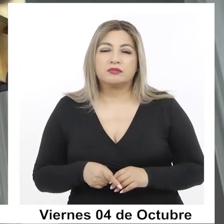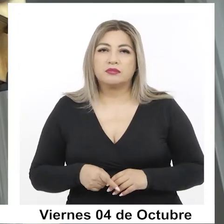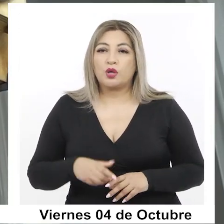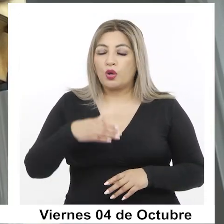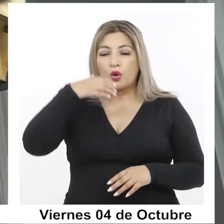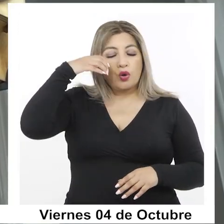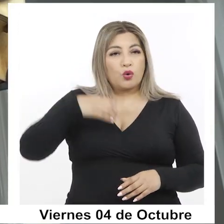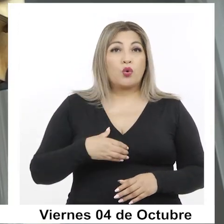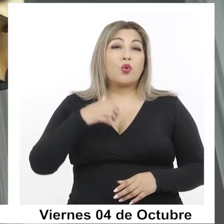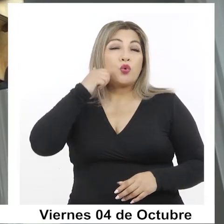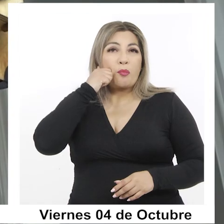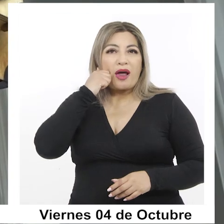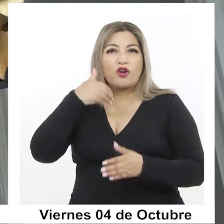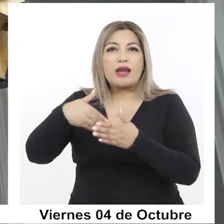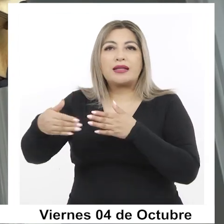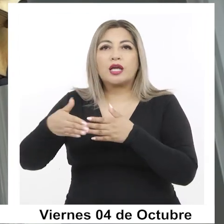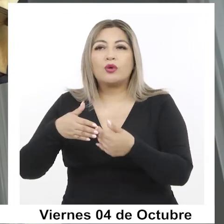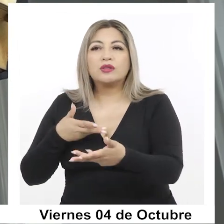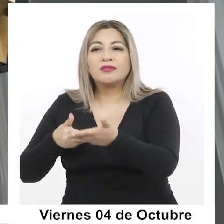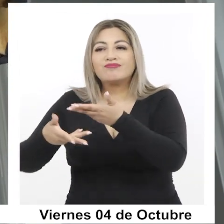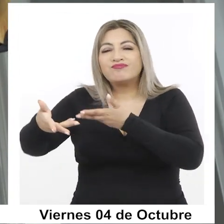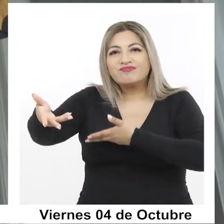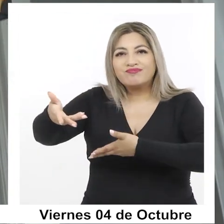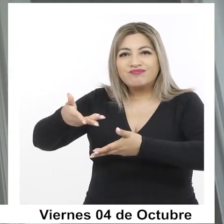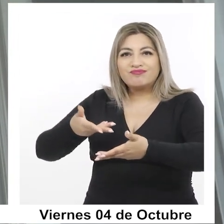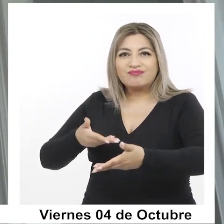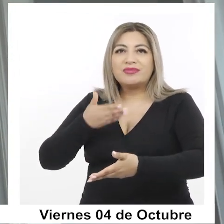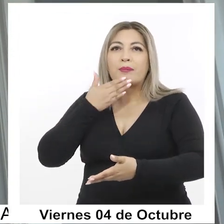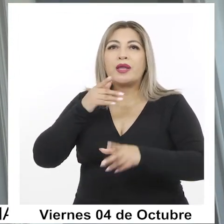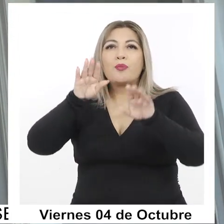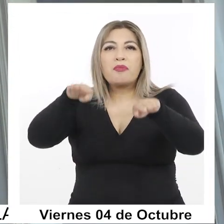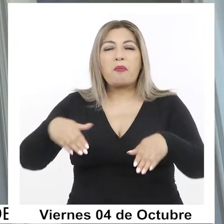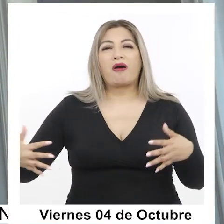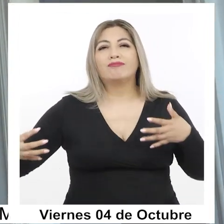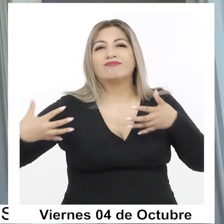humano con la naturaleza como que compite, pero al mismo tiempo somos complementarios.